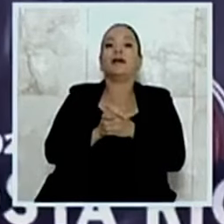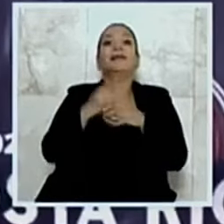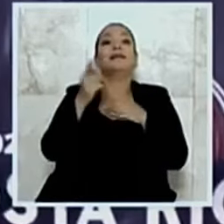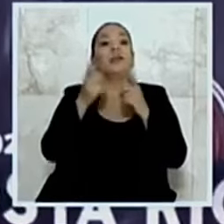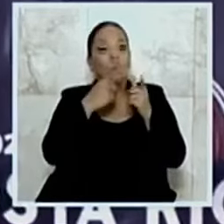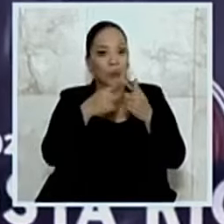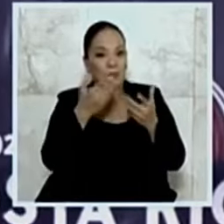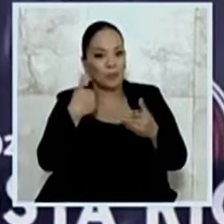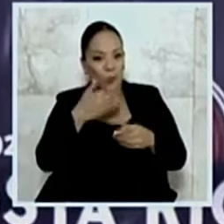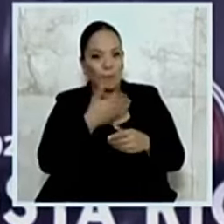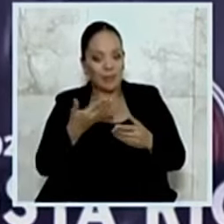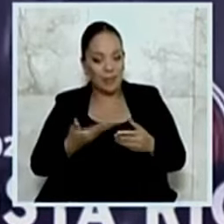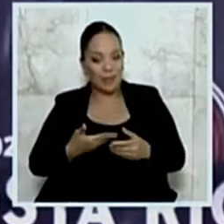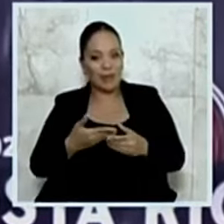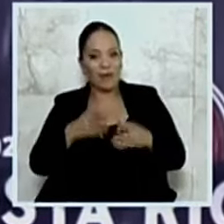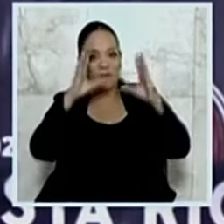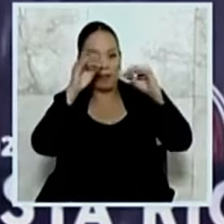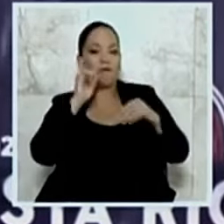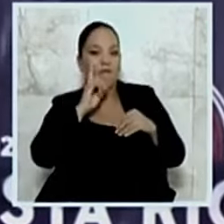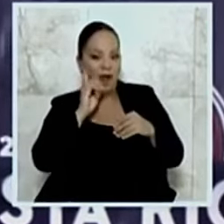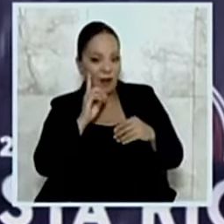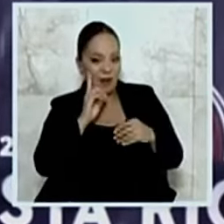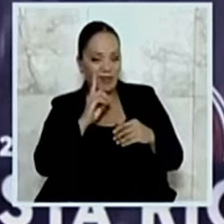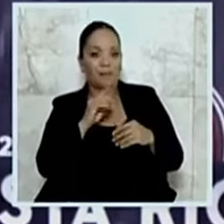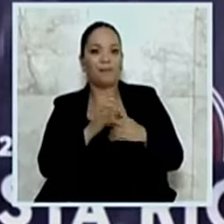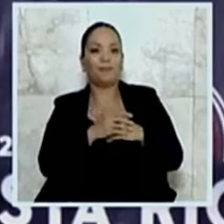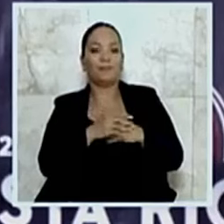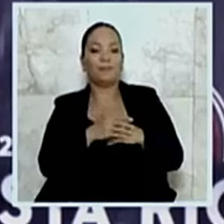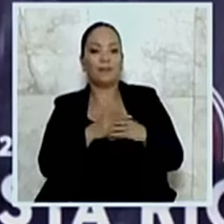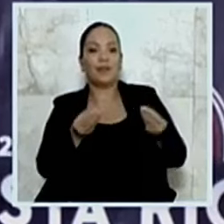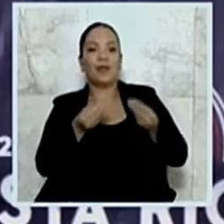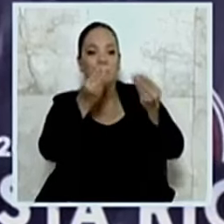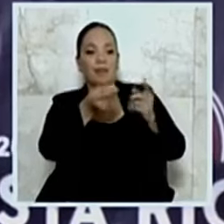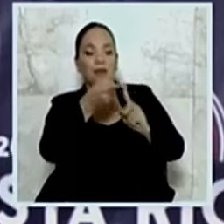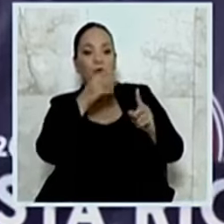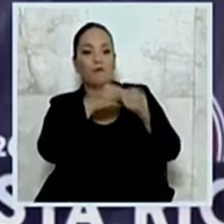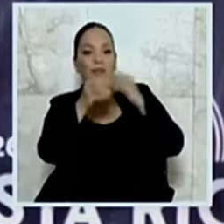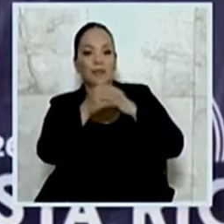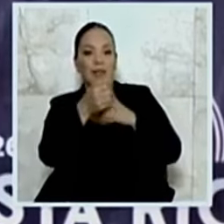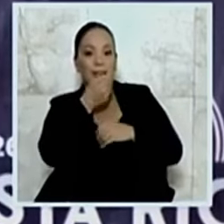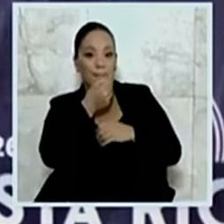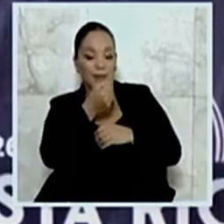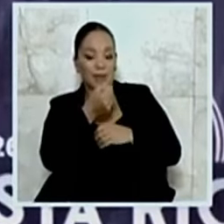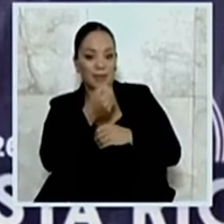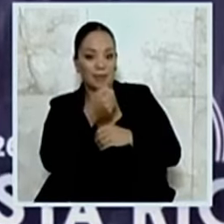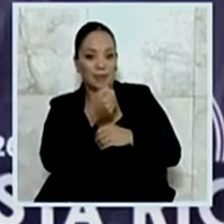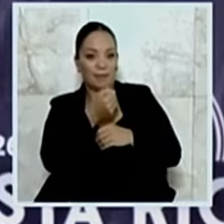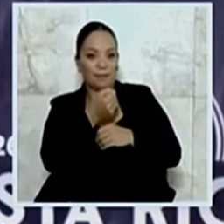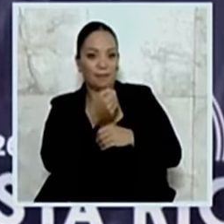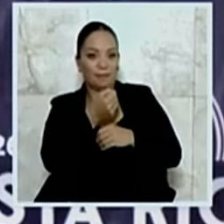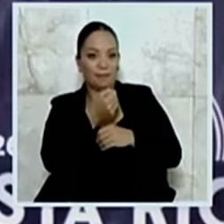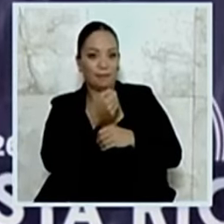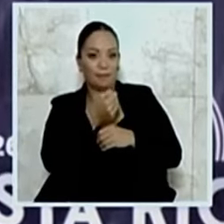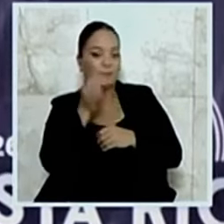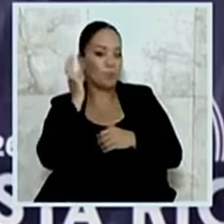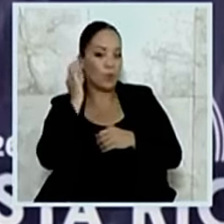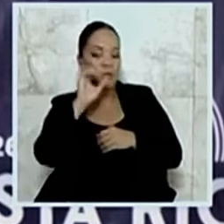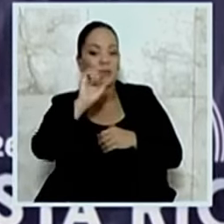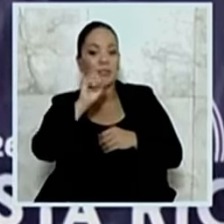decirles, hablar de sicariato. Siga, por favor. Entonces, señor presidente, en base a información